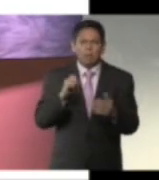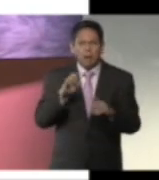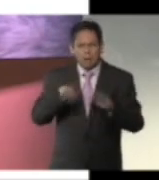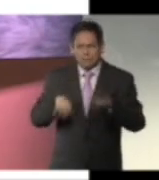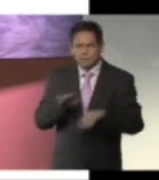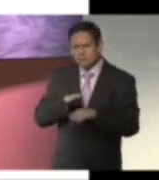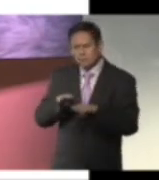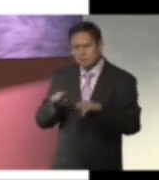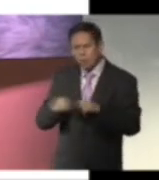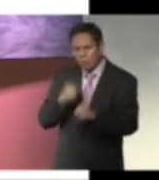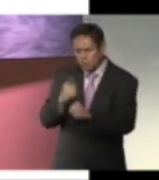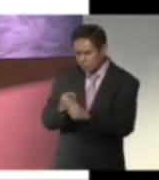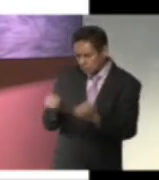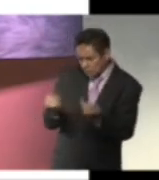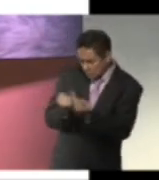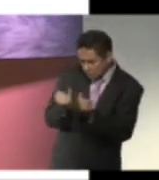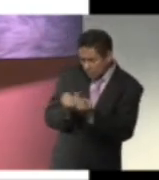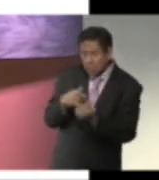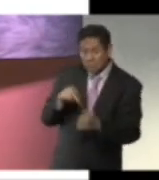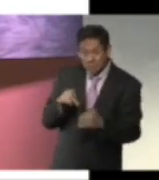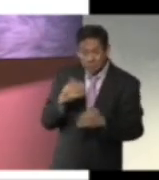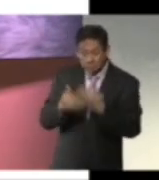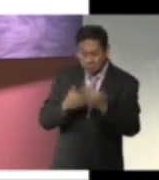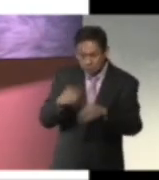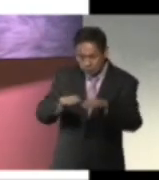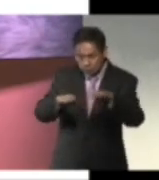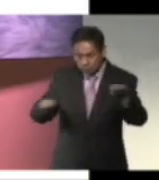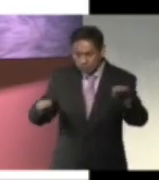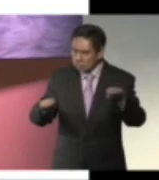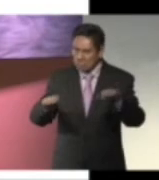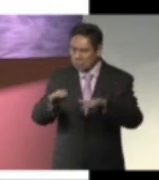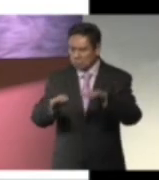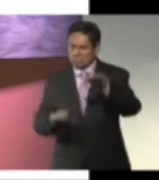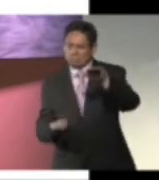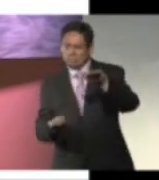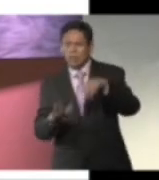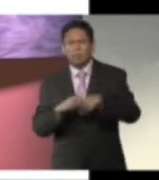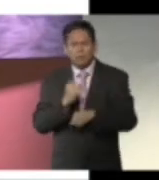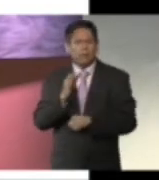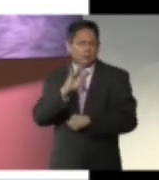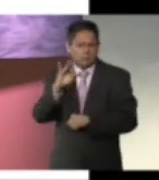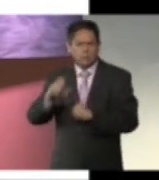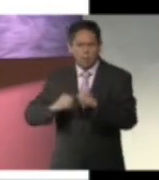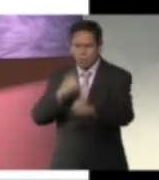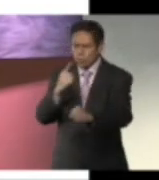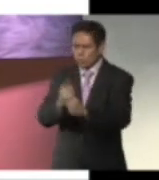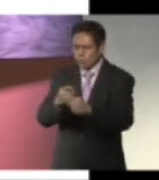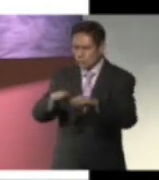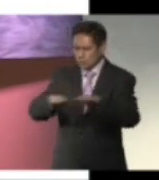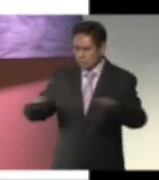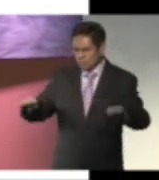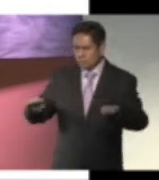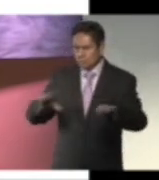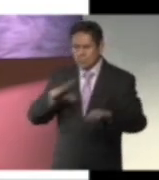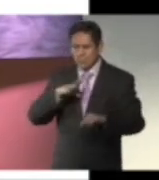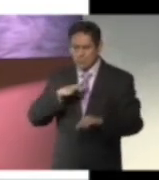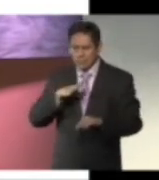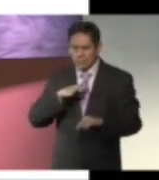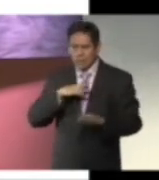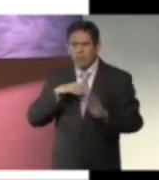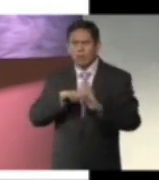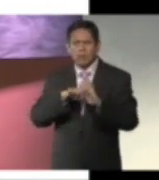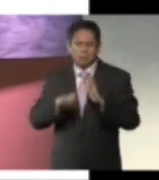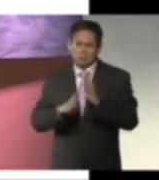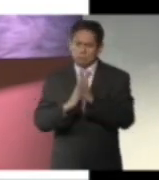o igualdad sustantiva. Porque tenemos una igualdad de oportunidades pareja. Aquí está la cola,